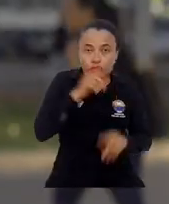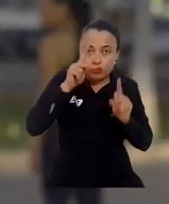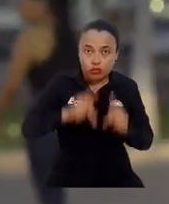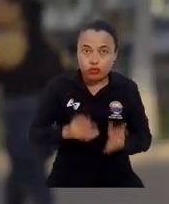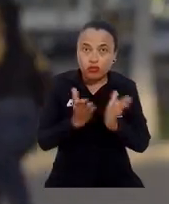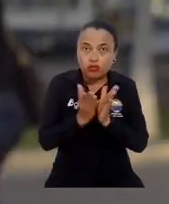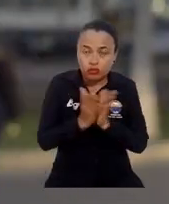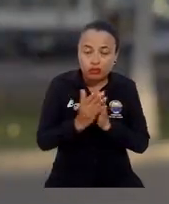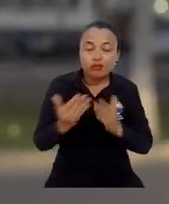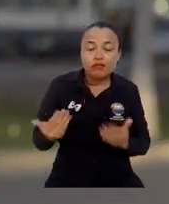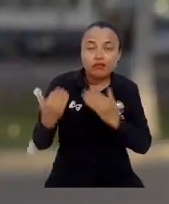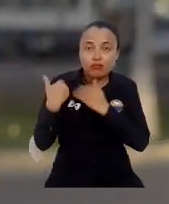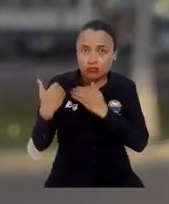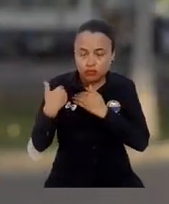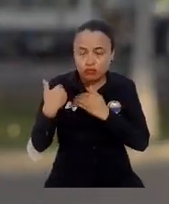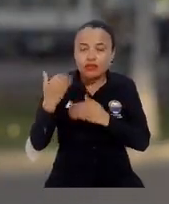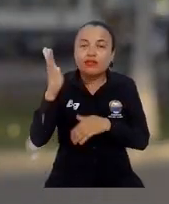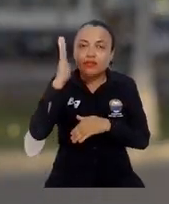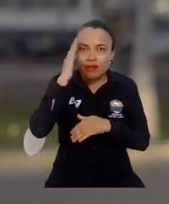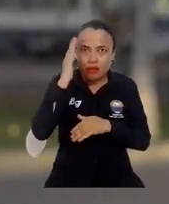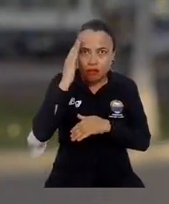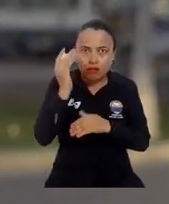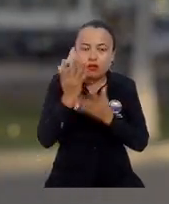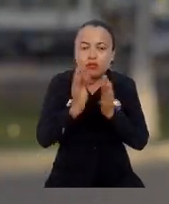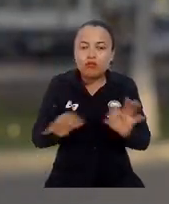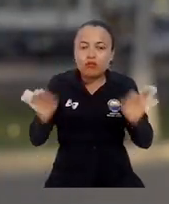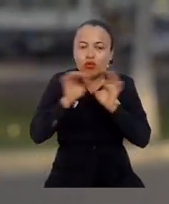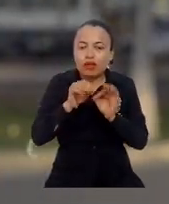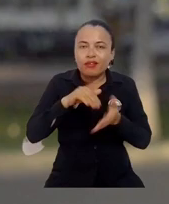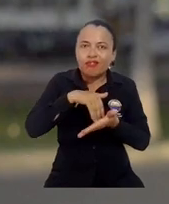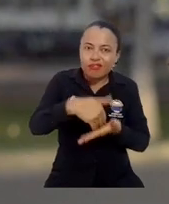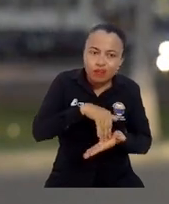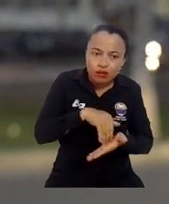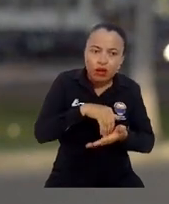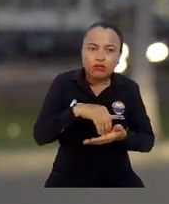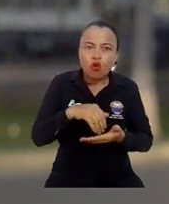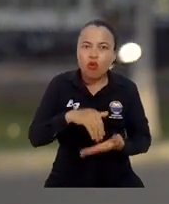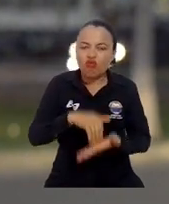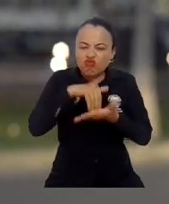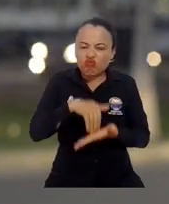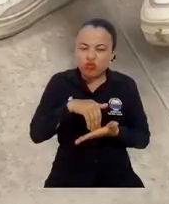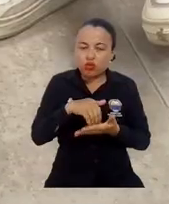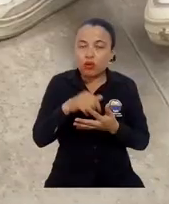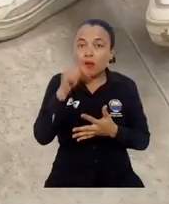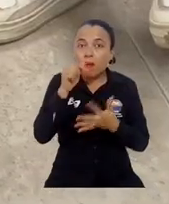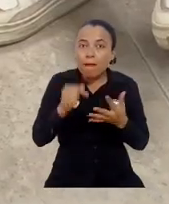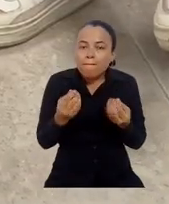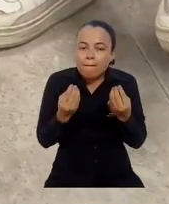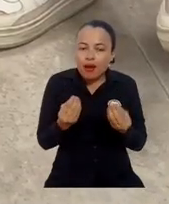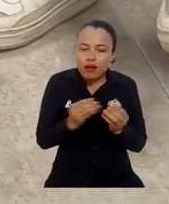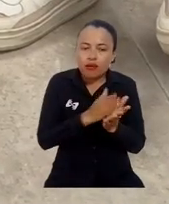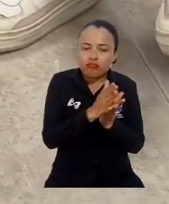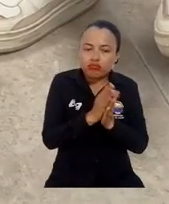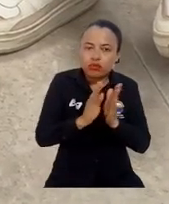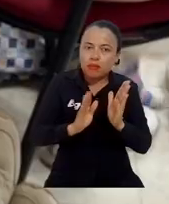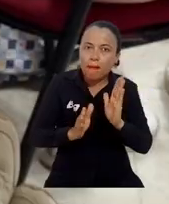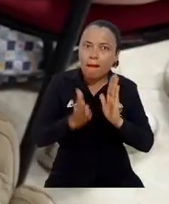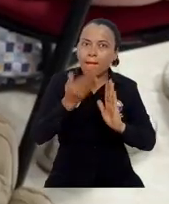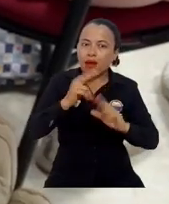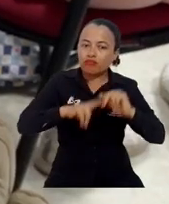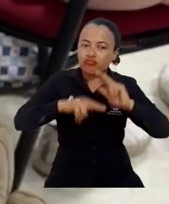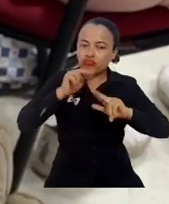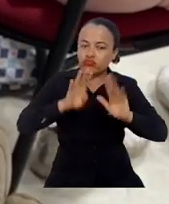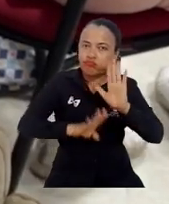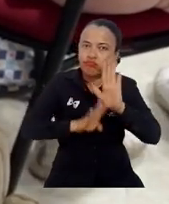Nosotros como estudiantes tenemos el deber de reconocer que fortalezas y diferencias tenemos para así poder lograr que el programa vaya